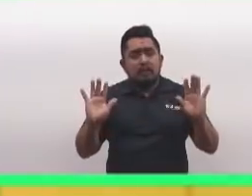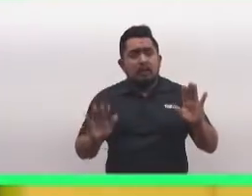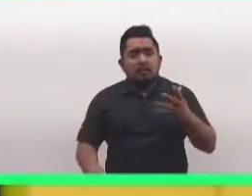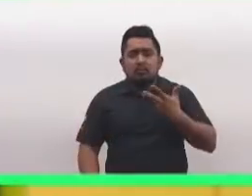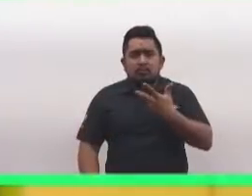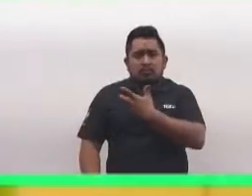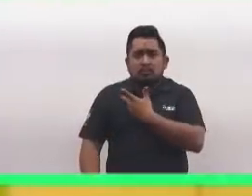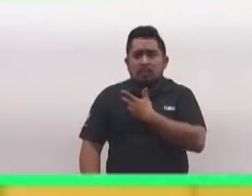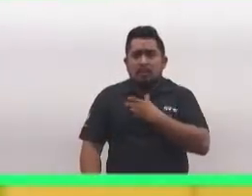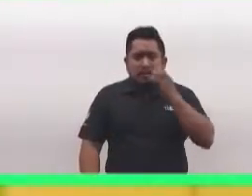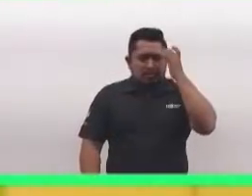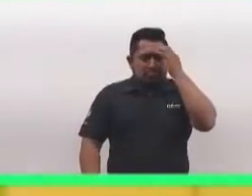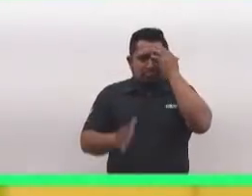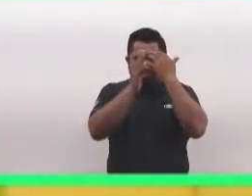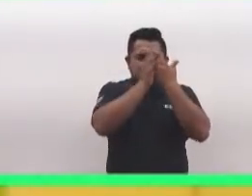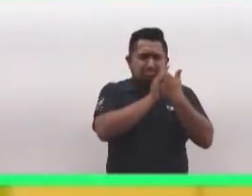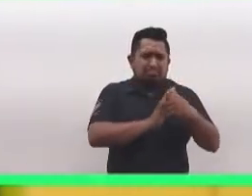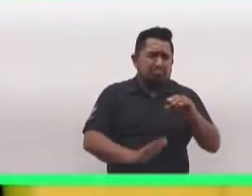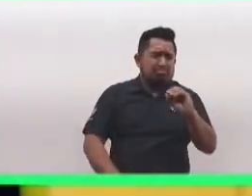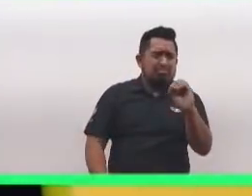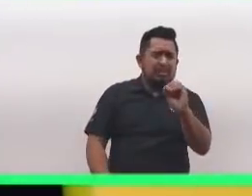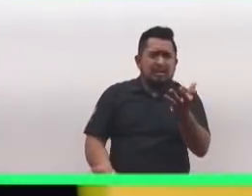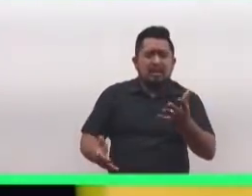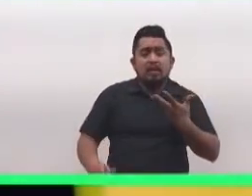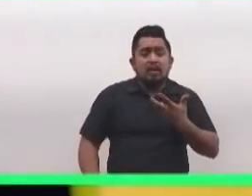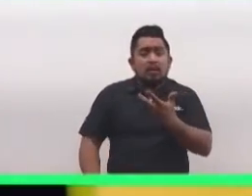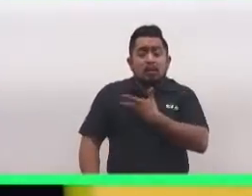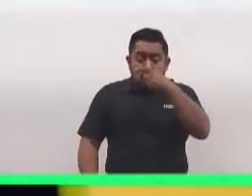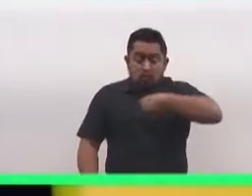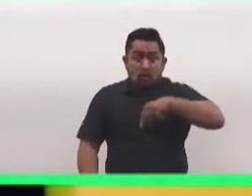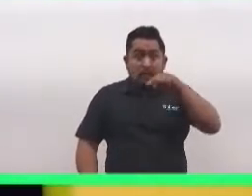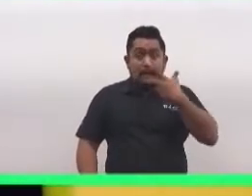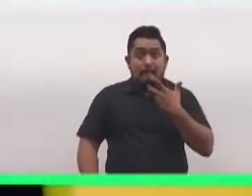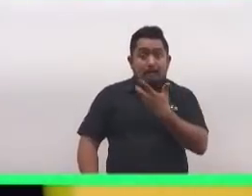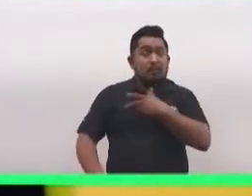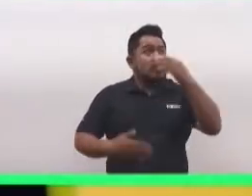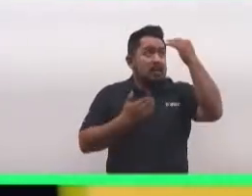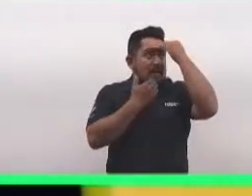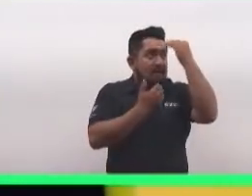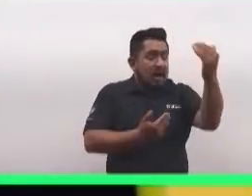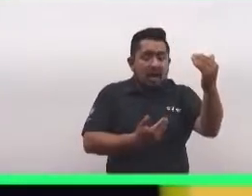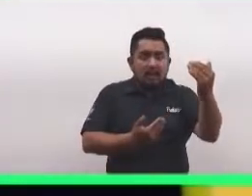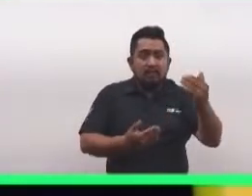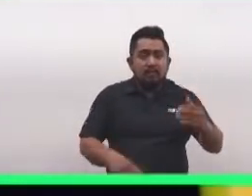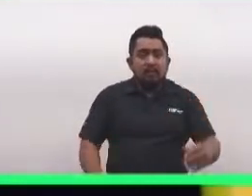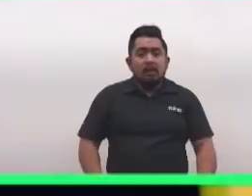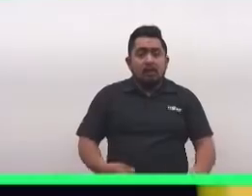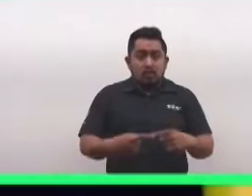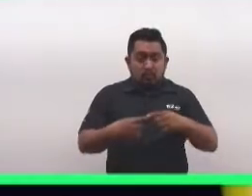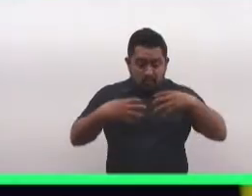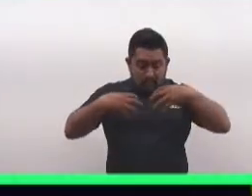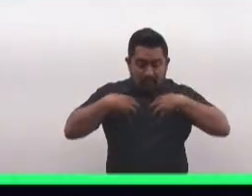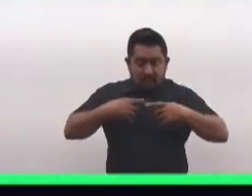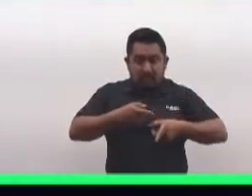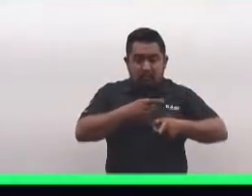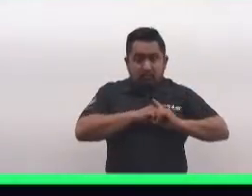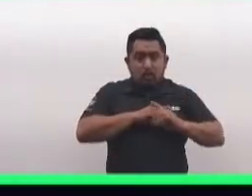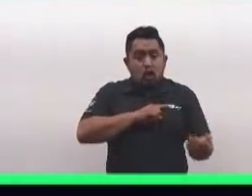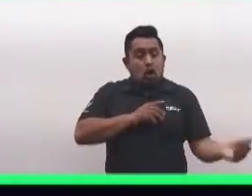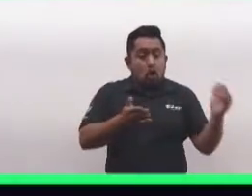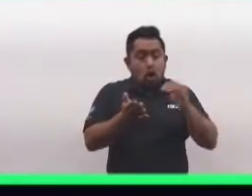desgastamos menos es por eso que lo primero que debo de hacer para disfrutar mi vida cristiana es volver al